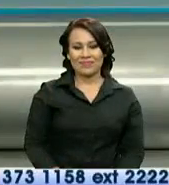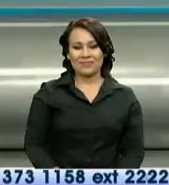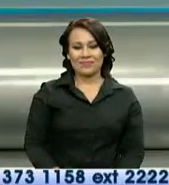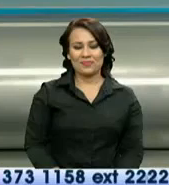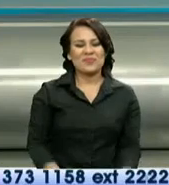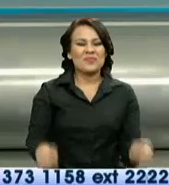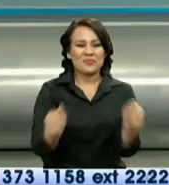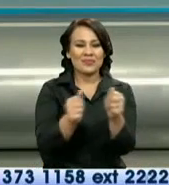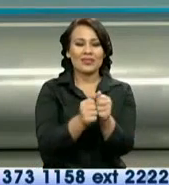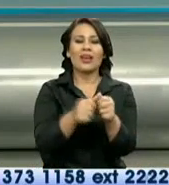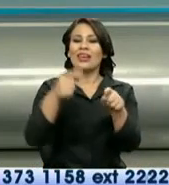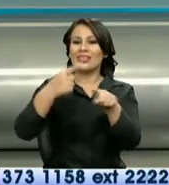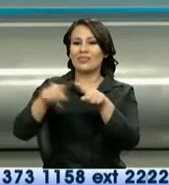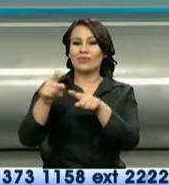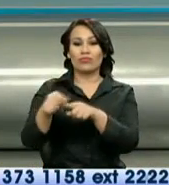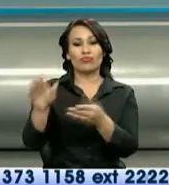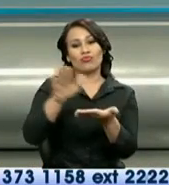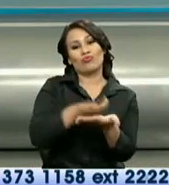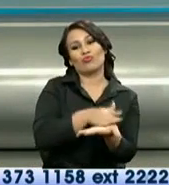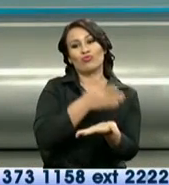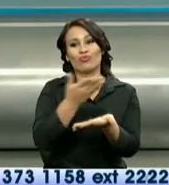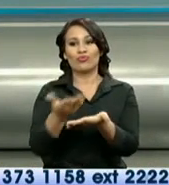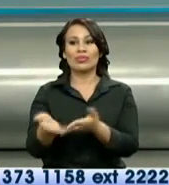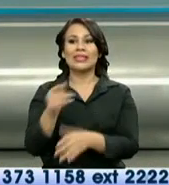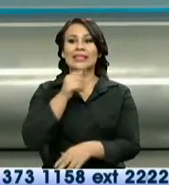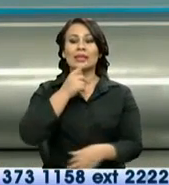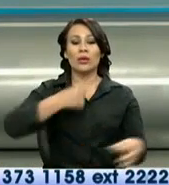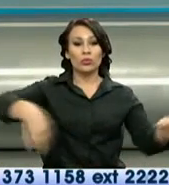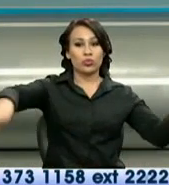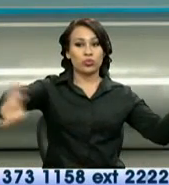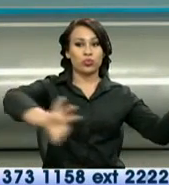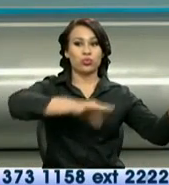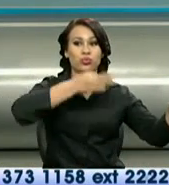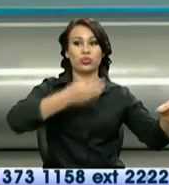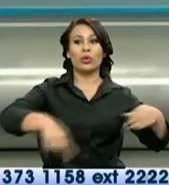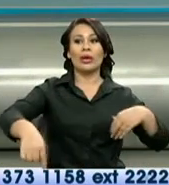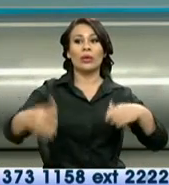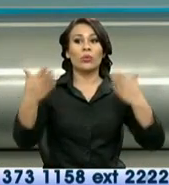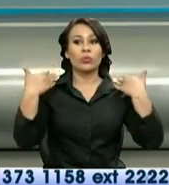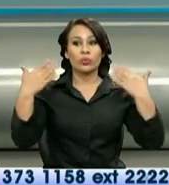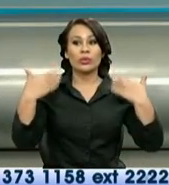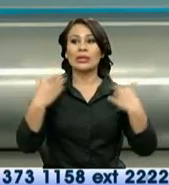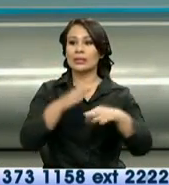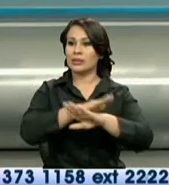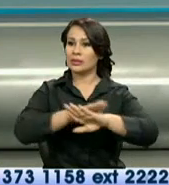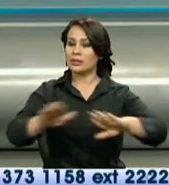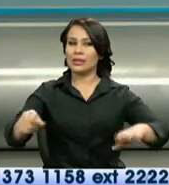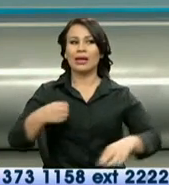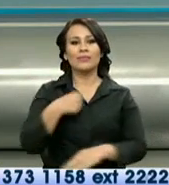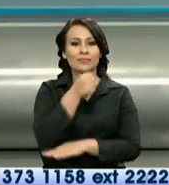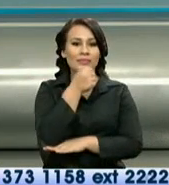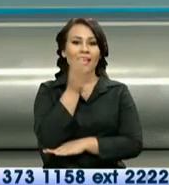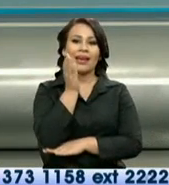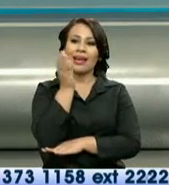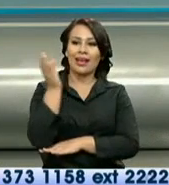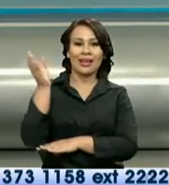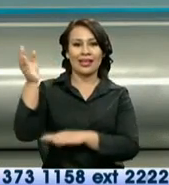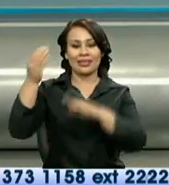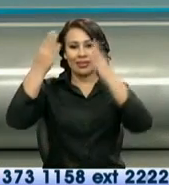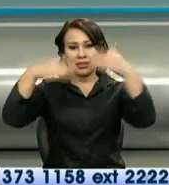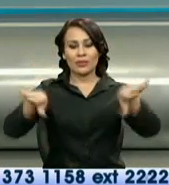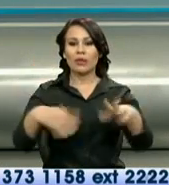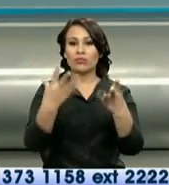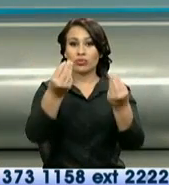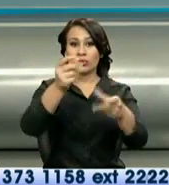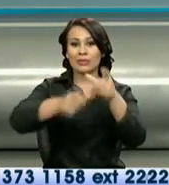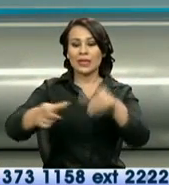Con un variado repertorio musical, la Orquesta Sinfónica de Guayaquil ofreció su ya tradicional concierto por Navidad. Cientos de personas,